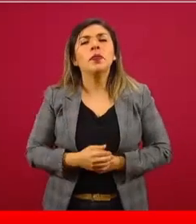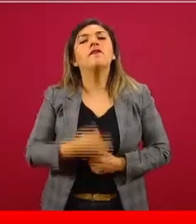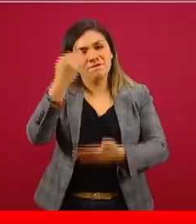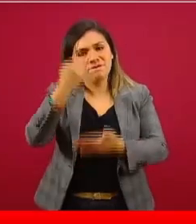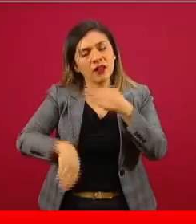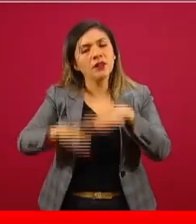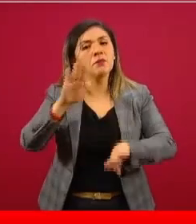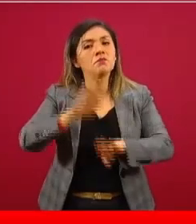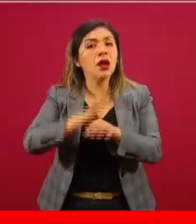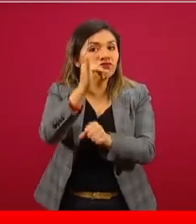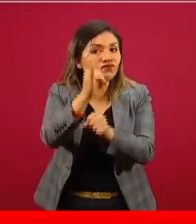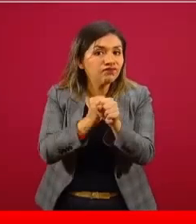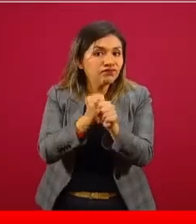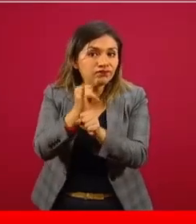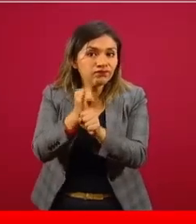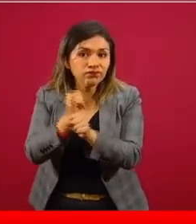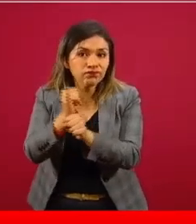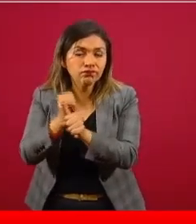investigar